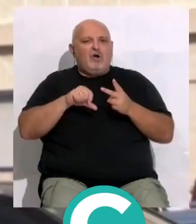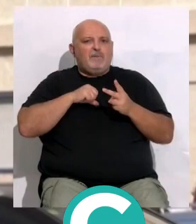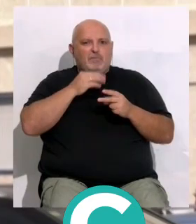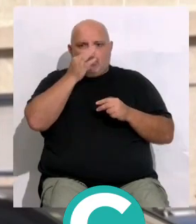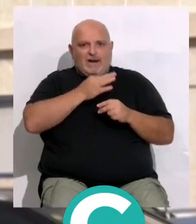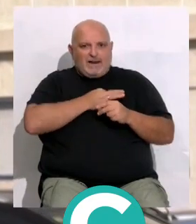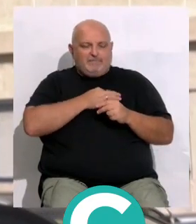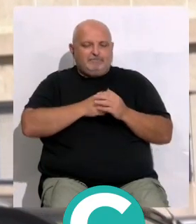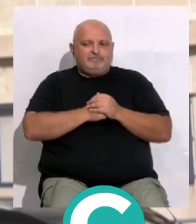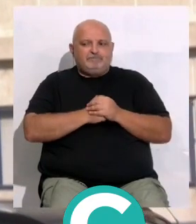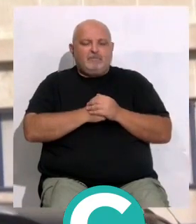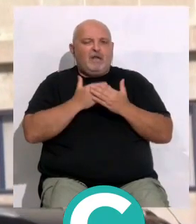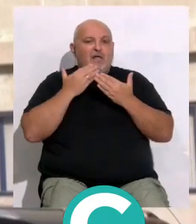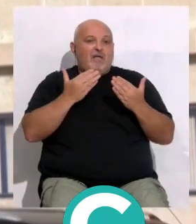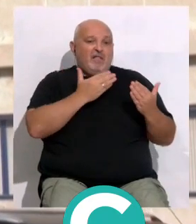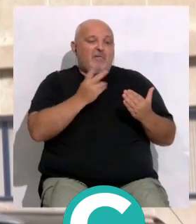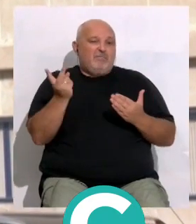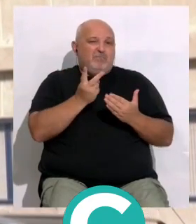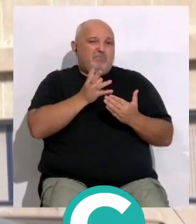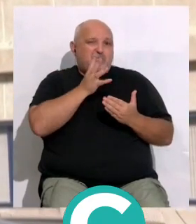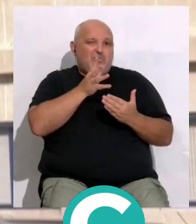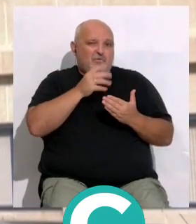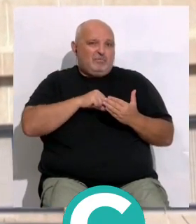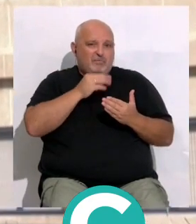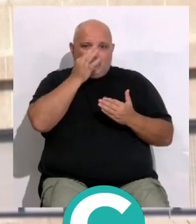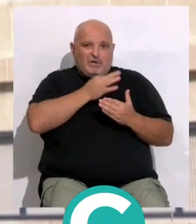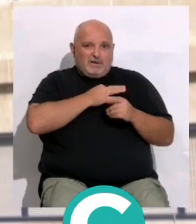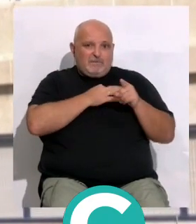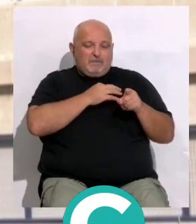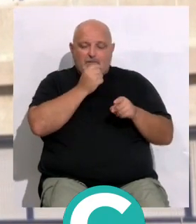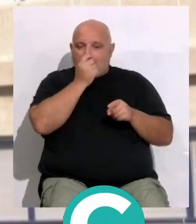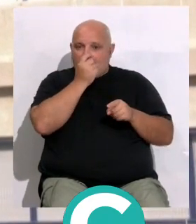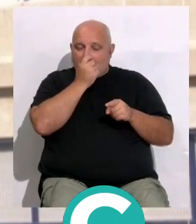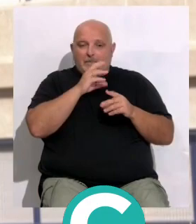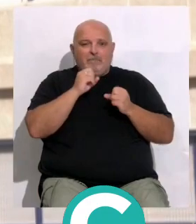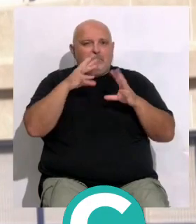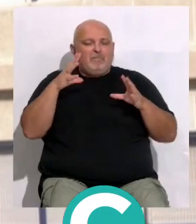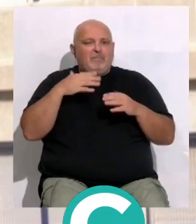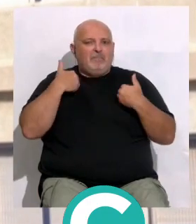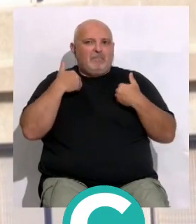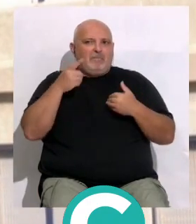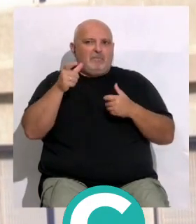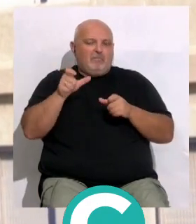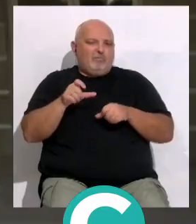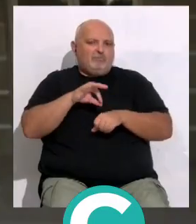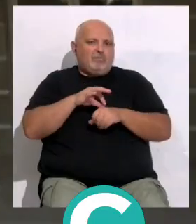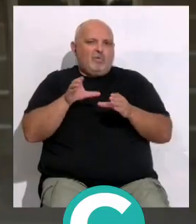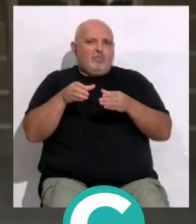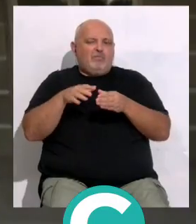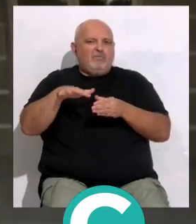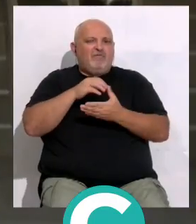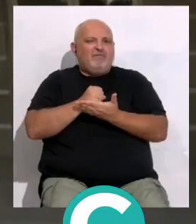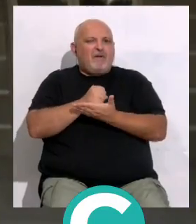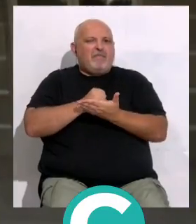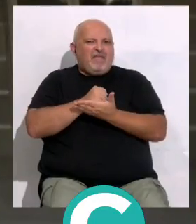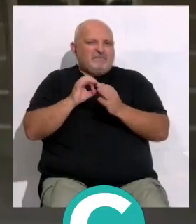Puerto Real. Estamos muy agradecidos de poder colaborar con el Hospital de Puerto Real, en concreto con Diego Santo Toribio, así como con la Unidad de